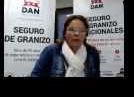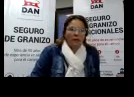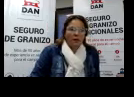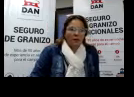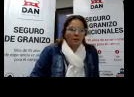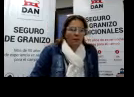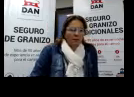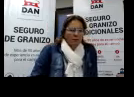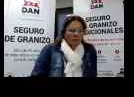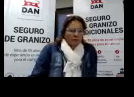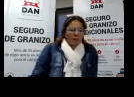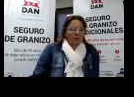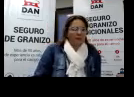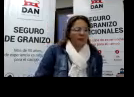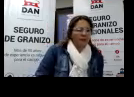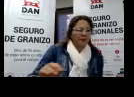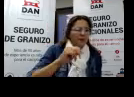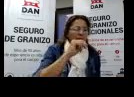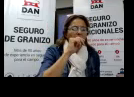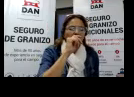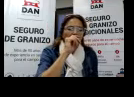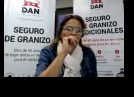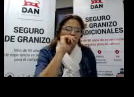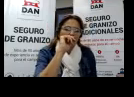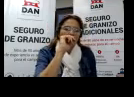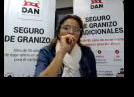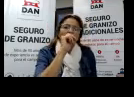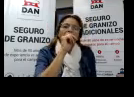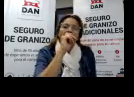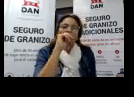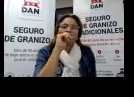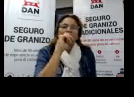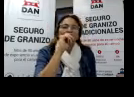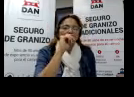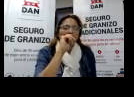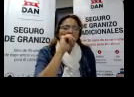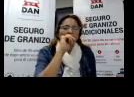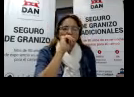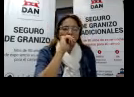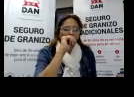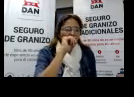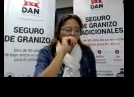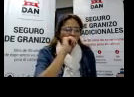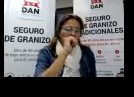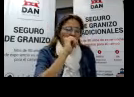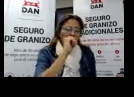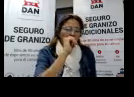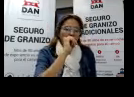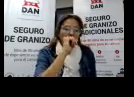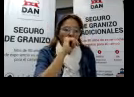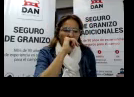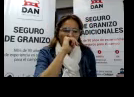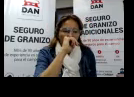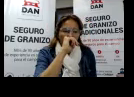aquí para allá a lo largo de toda la campaña. Un año niño, un año la niña que ha sido bastante